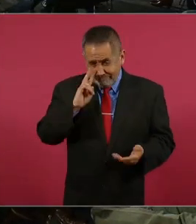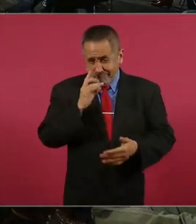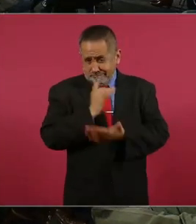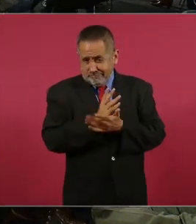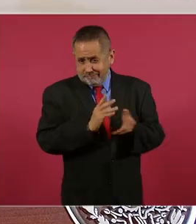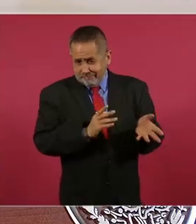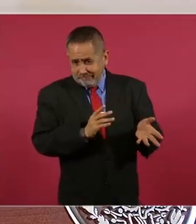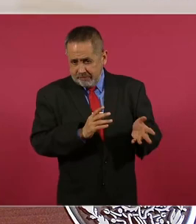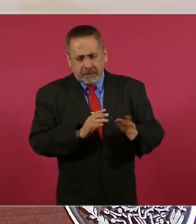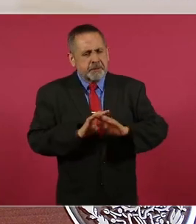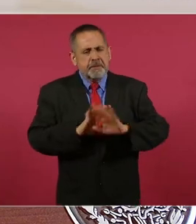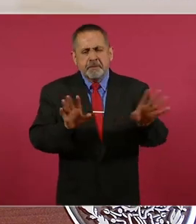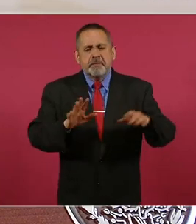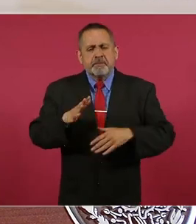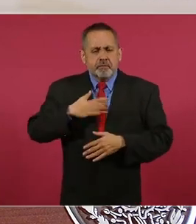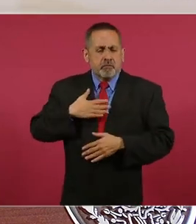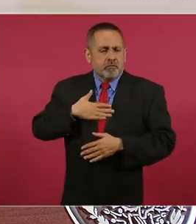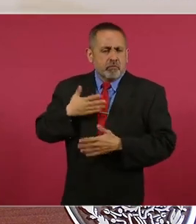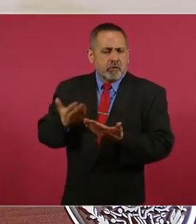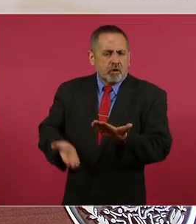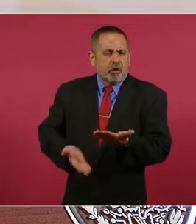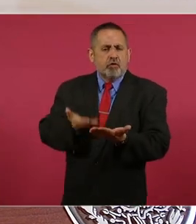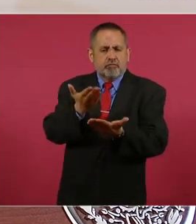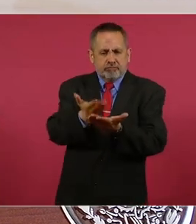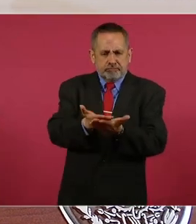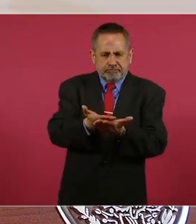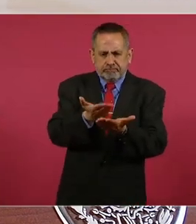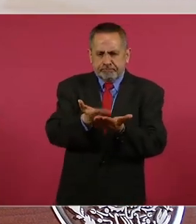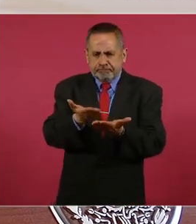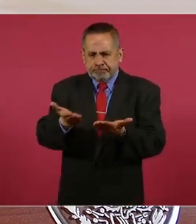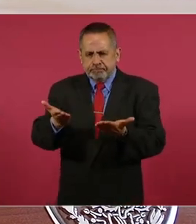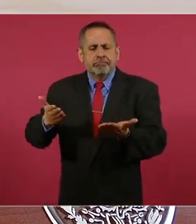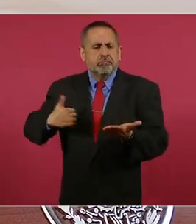pero nosotros vamos a aportar